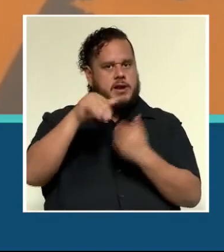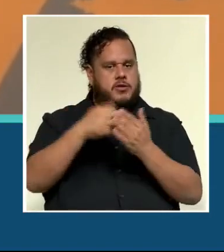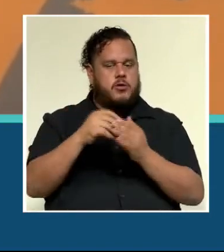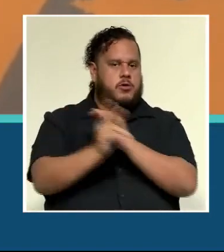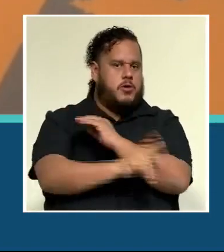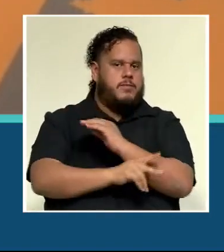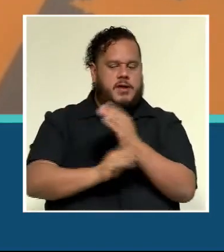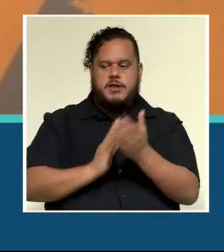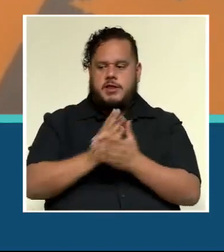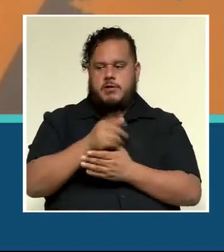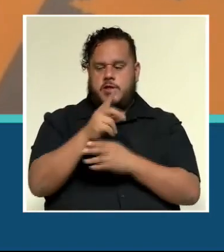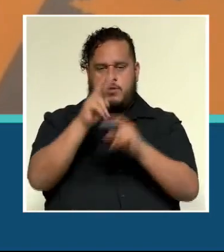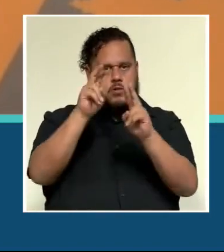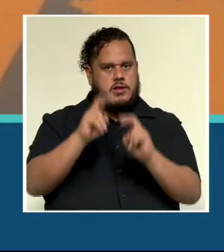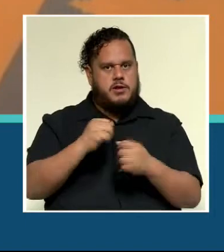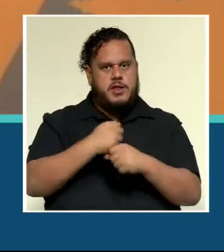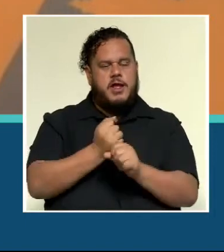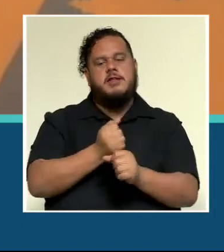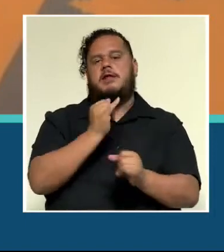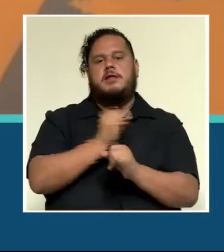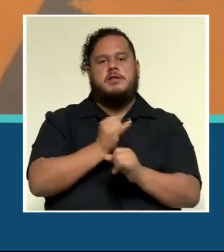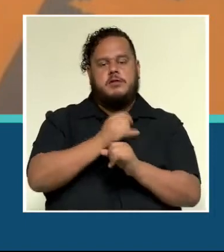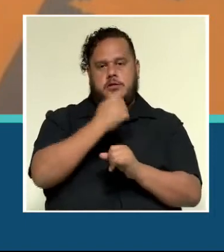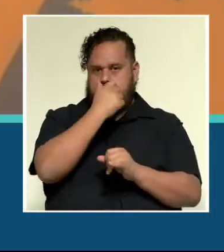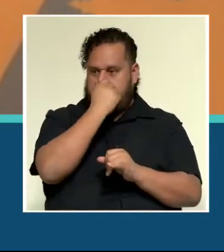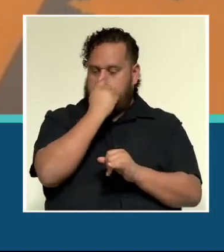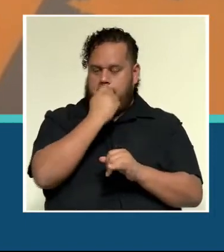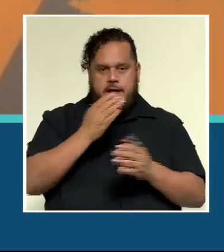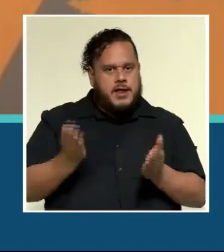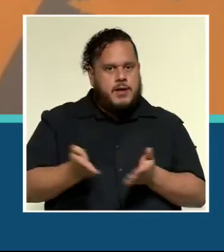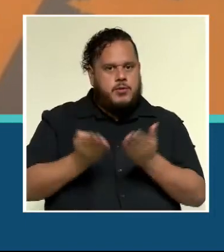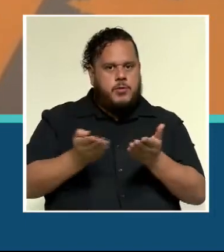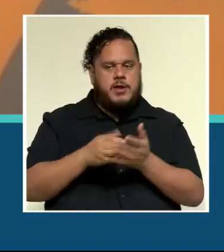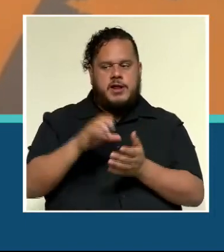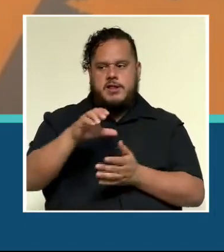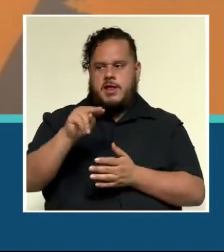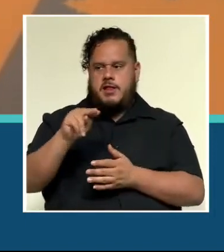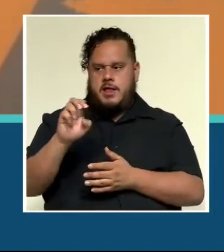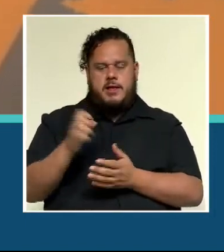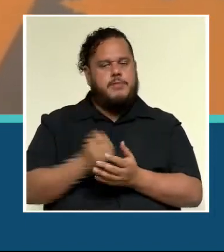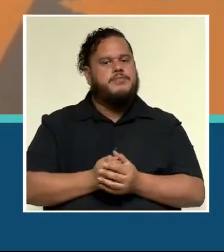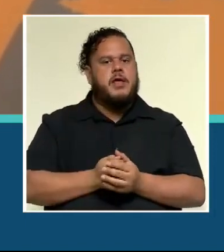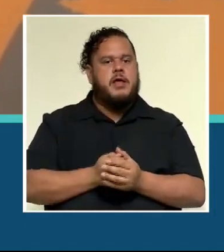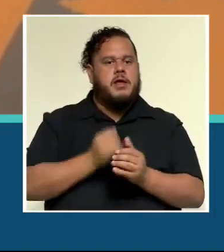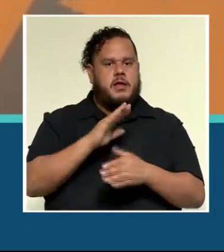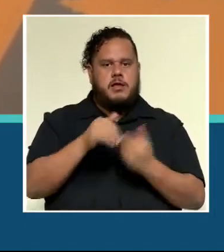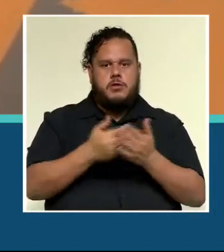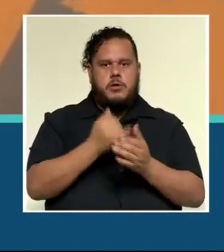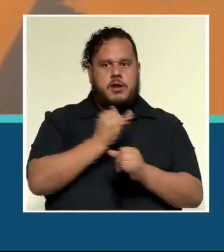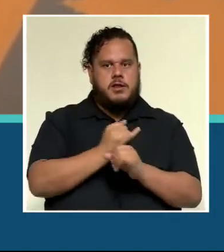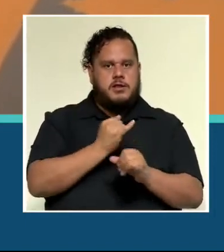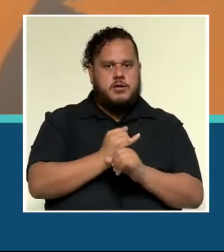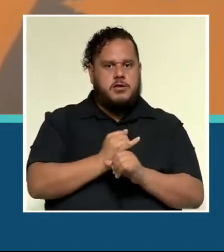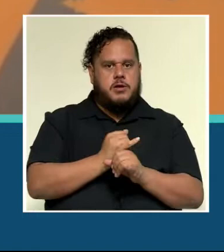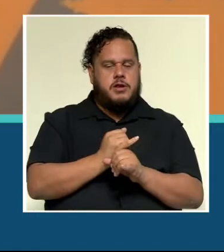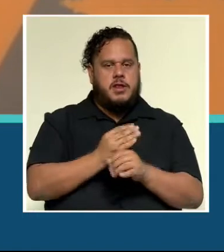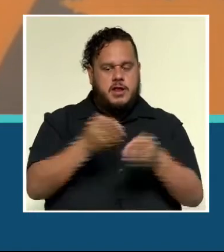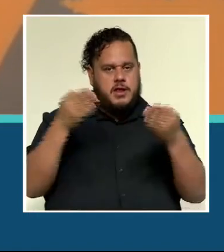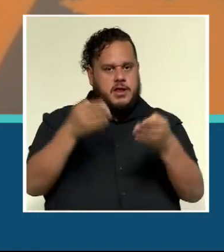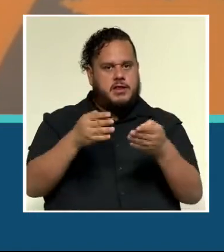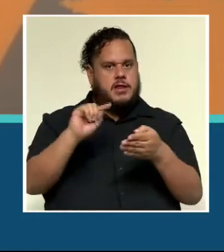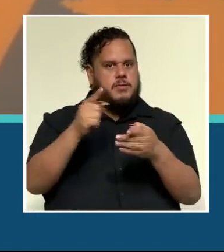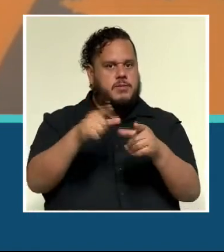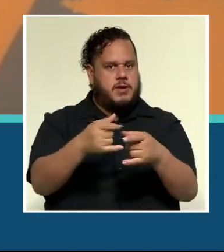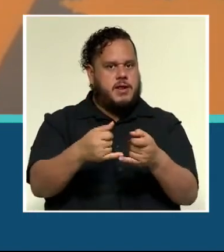un análisis que hacen las instituciones que componen el Centro de Operaciones de Emergencia, que son las instituciones que atienden en la primera línea